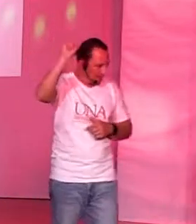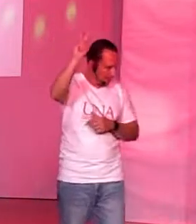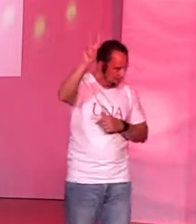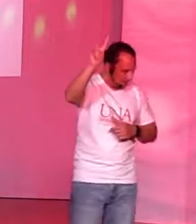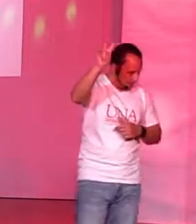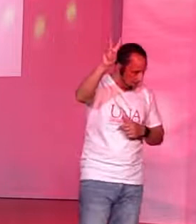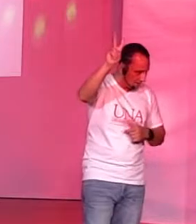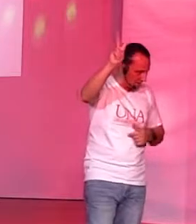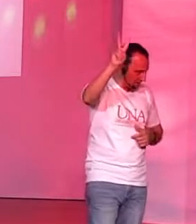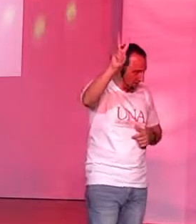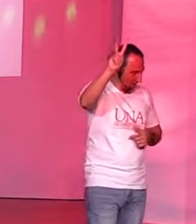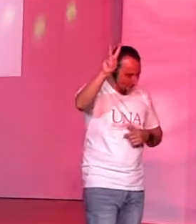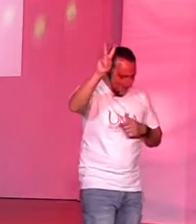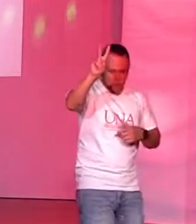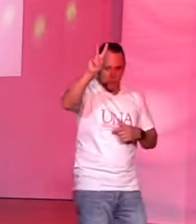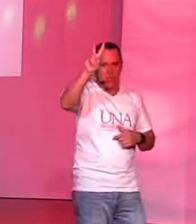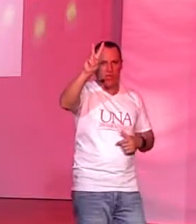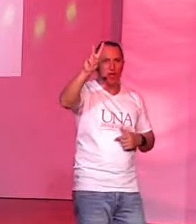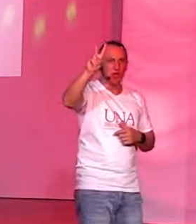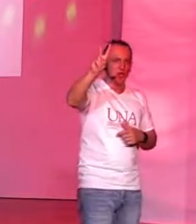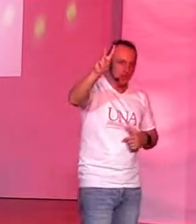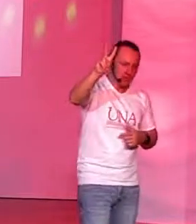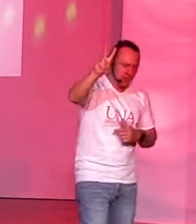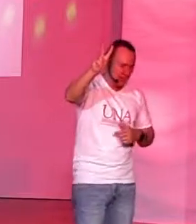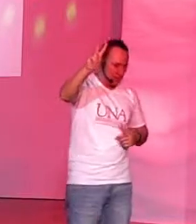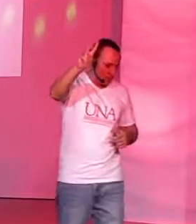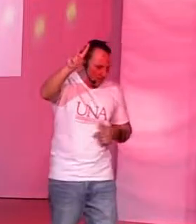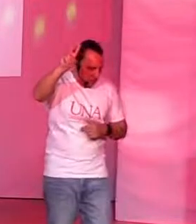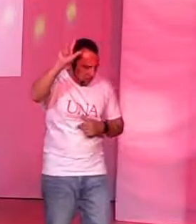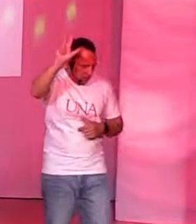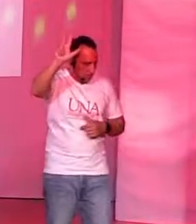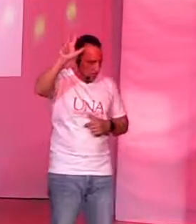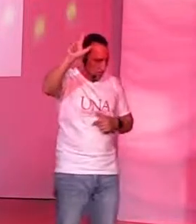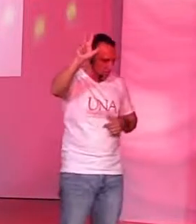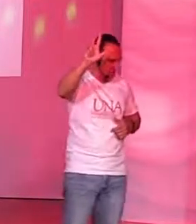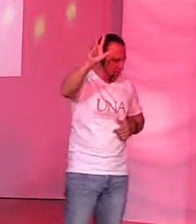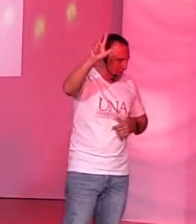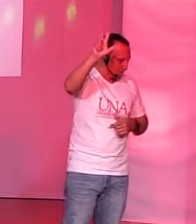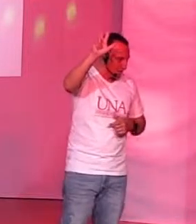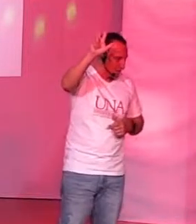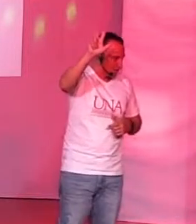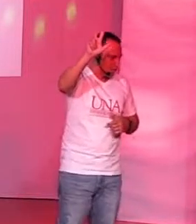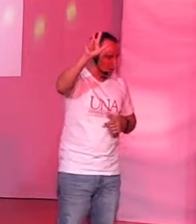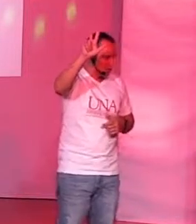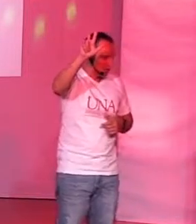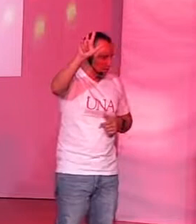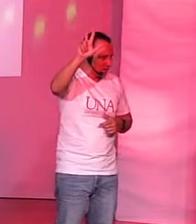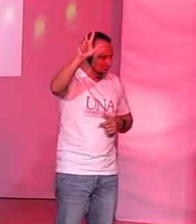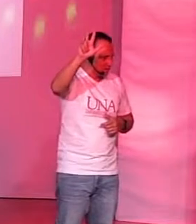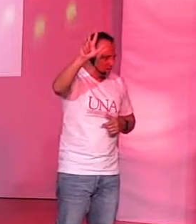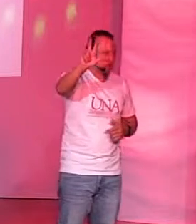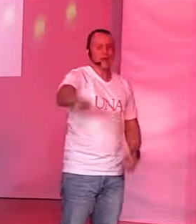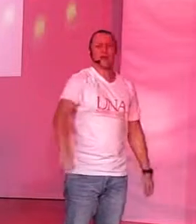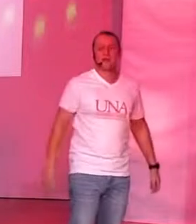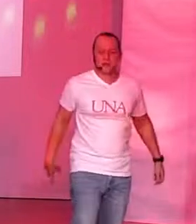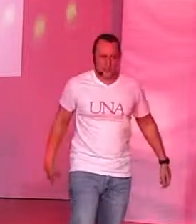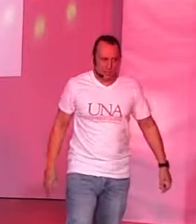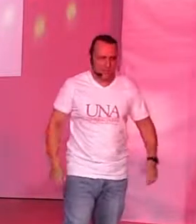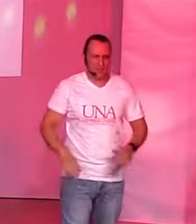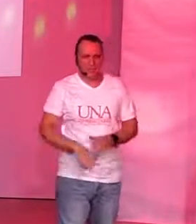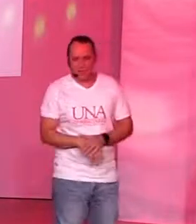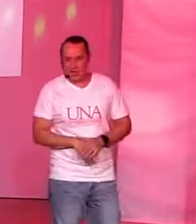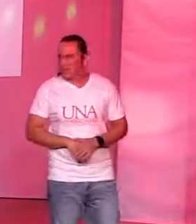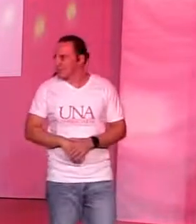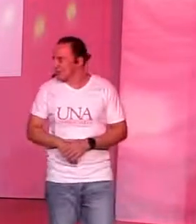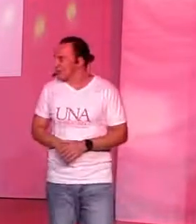2, de tu vida. De tu vida. Sí. Frase 3, escribes un nuevo paso. Escribes